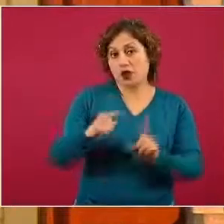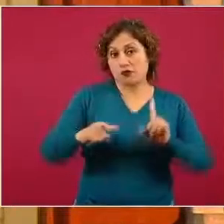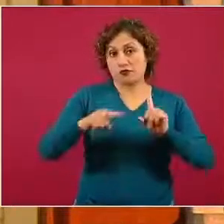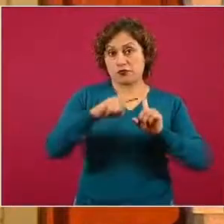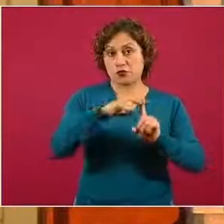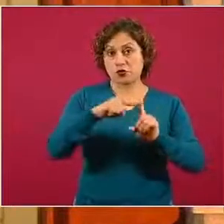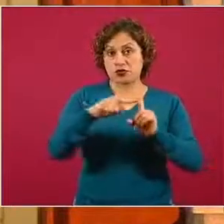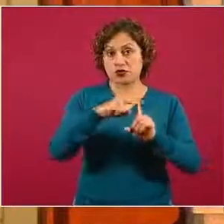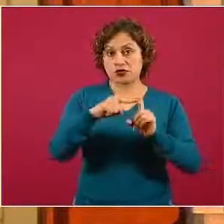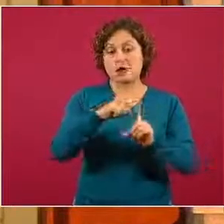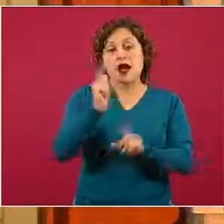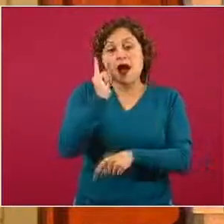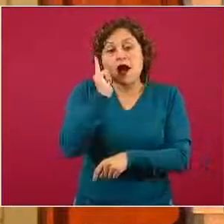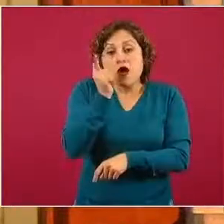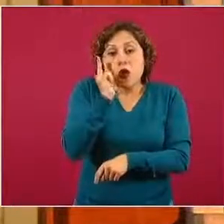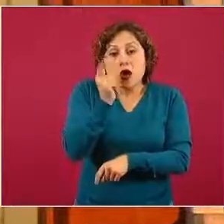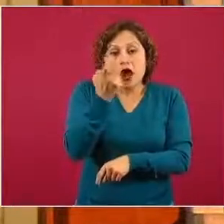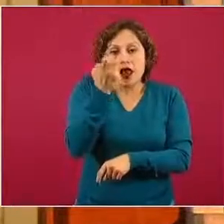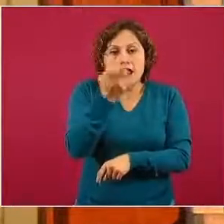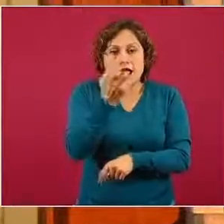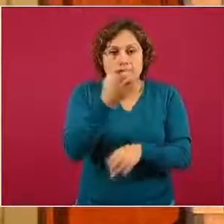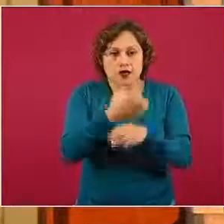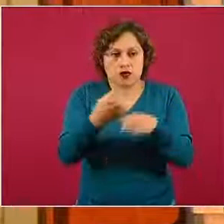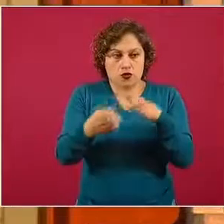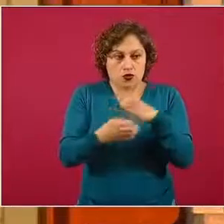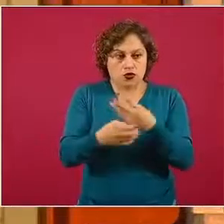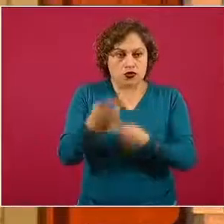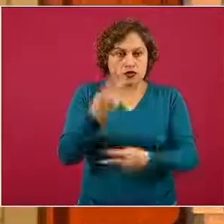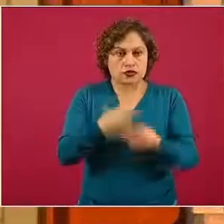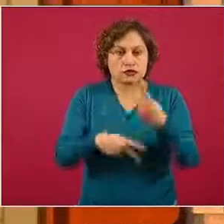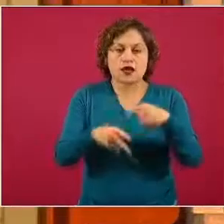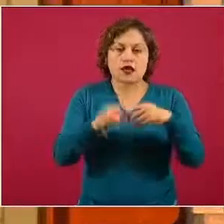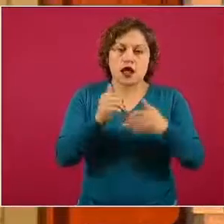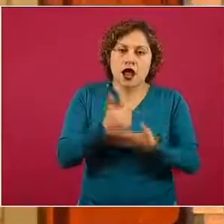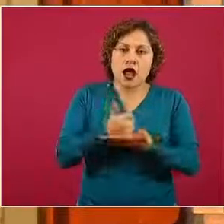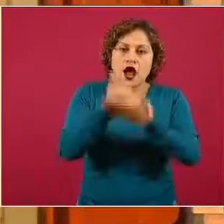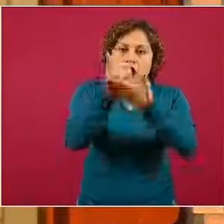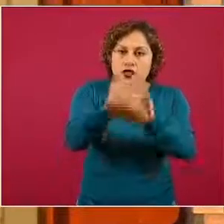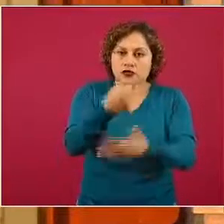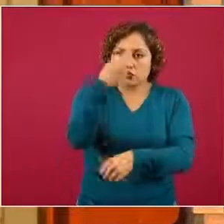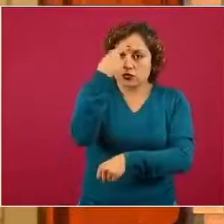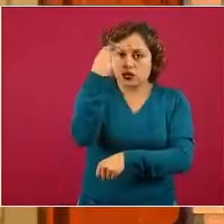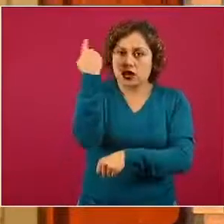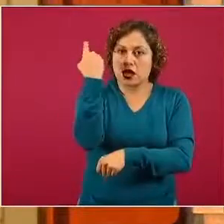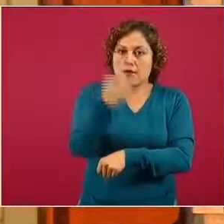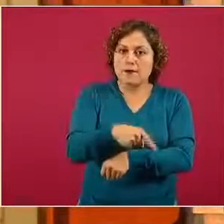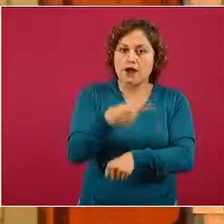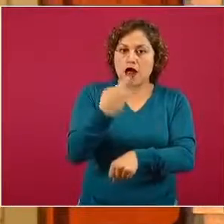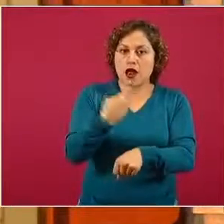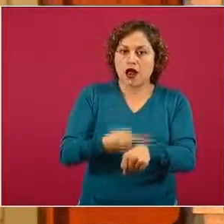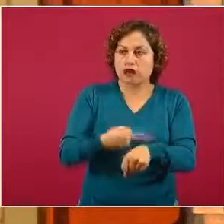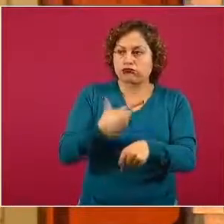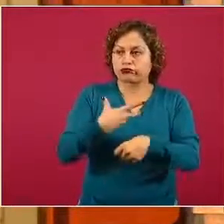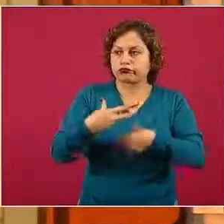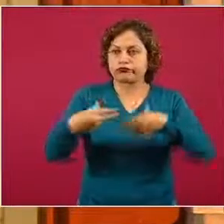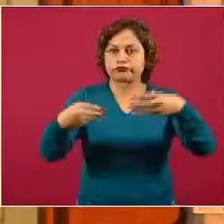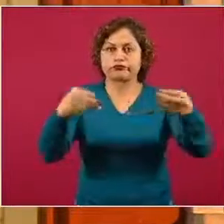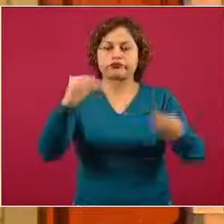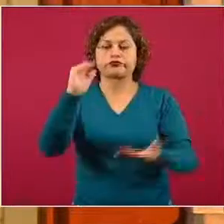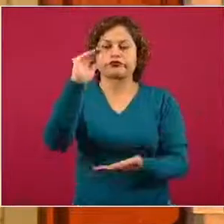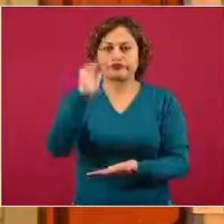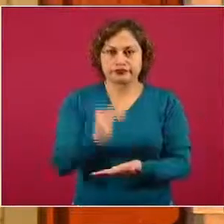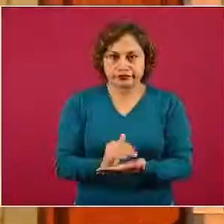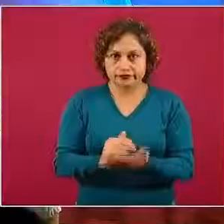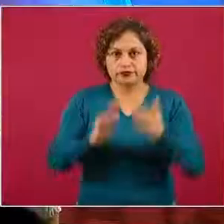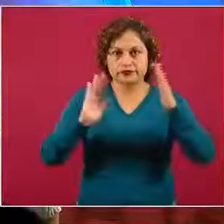sean consecuencias que contribuyan en el marco de COVID-19 a mitigar la pandemia.